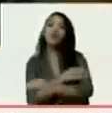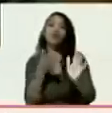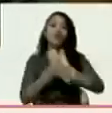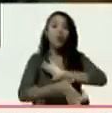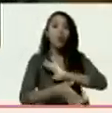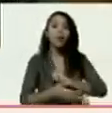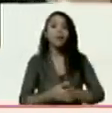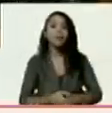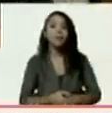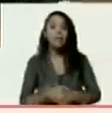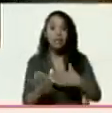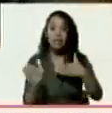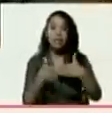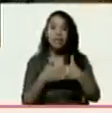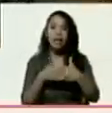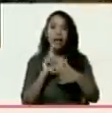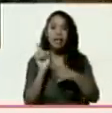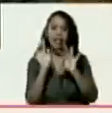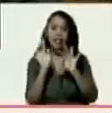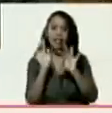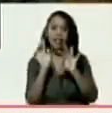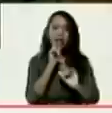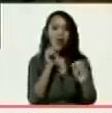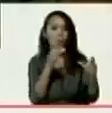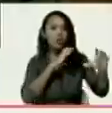Sí, les cierran, no hay forma, pues,